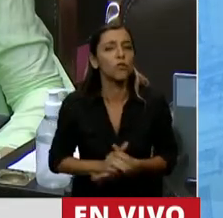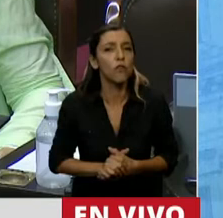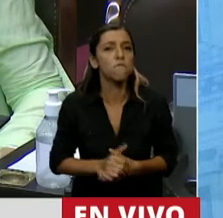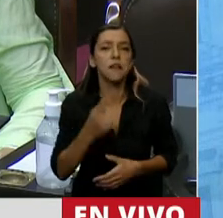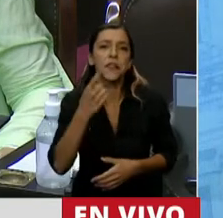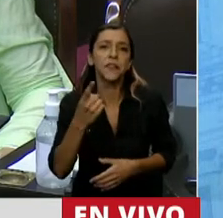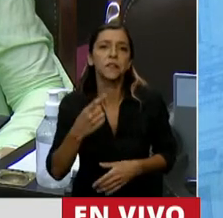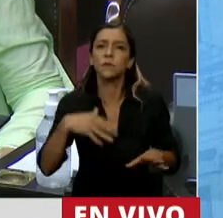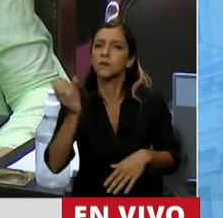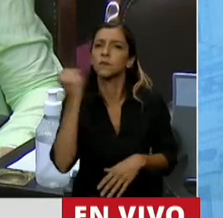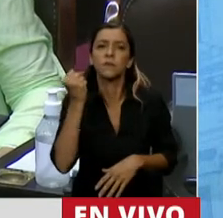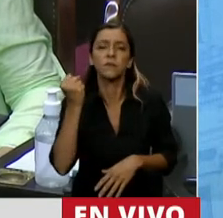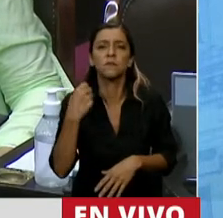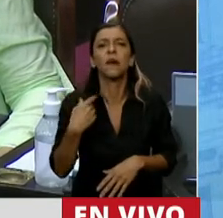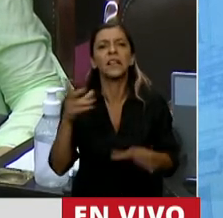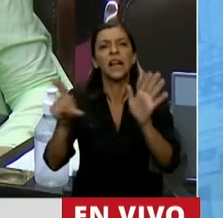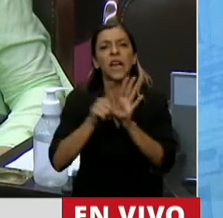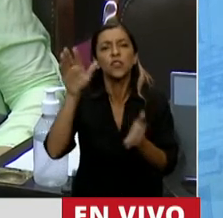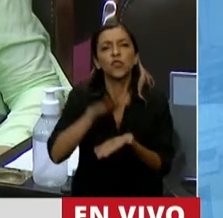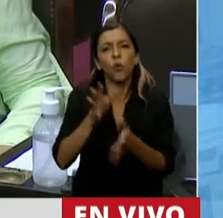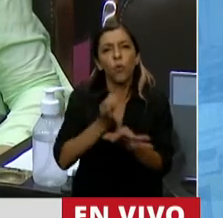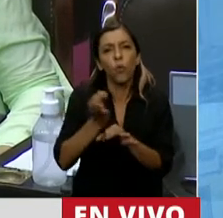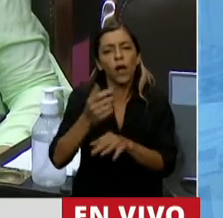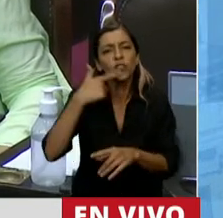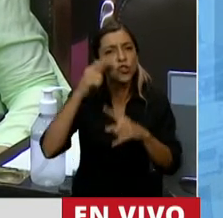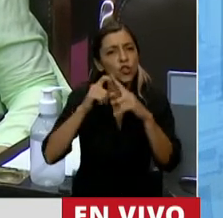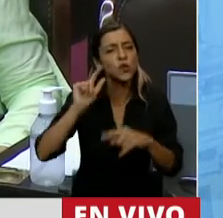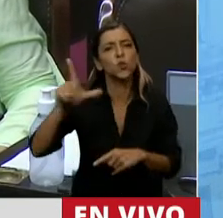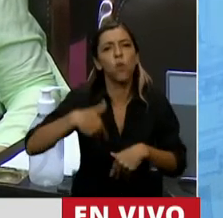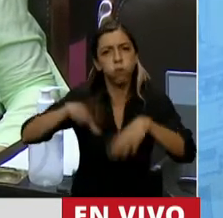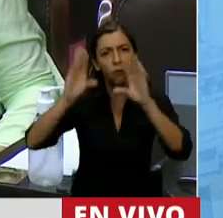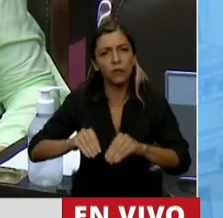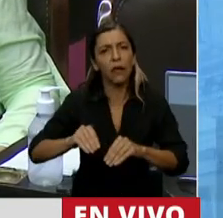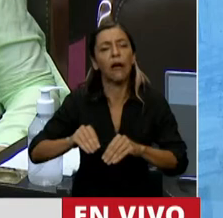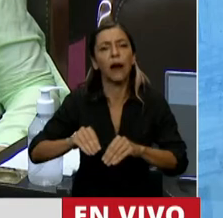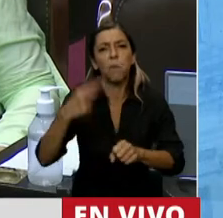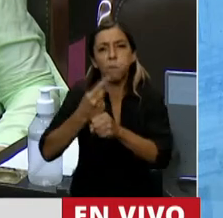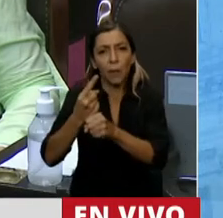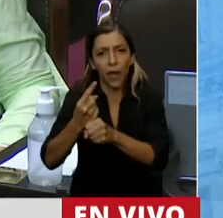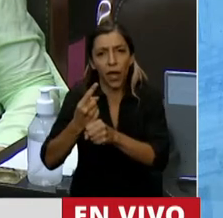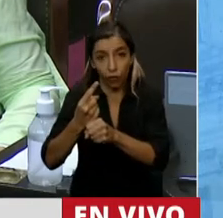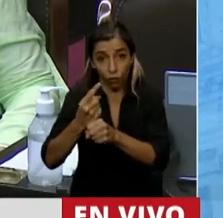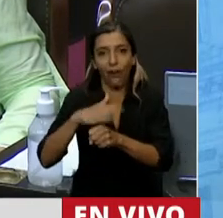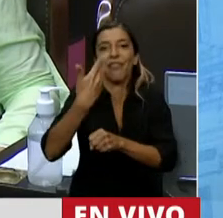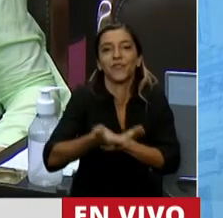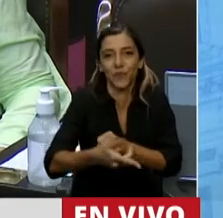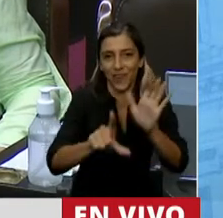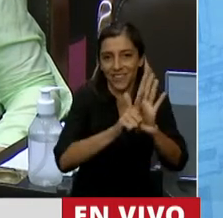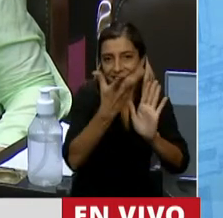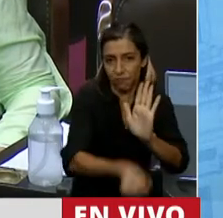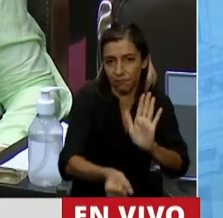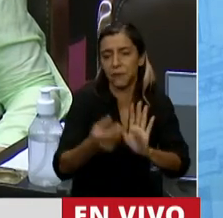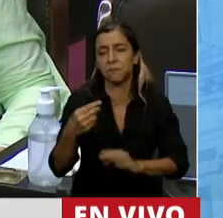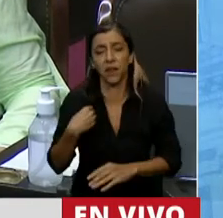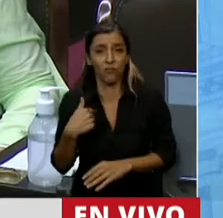de educación sexual integral antes del tratamiento de esta ley. Yo creo, y hago mías las palabras del